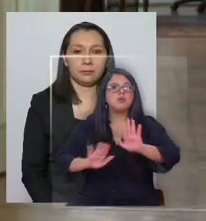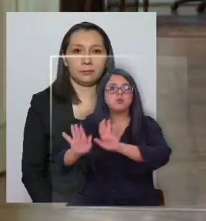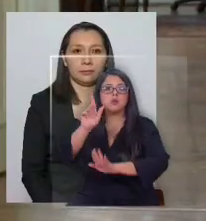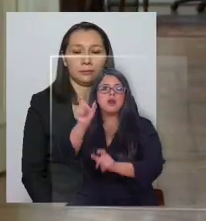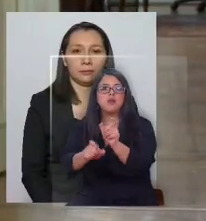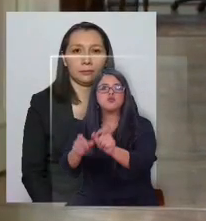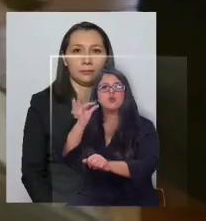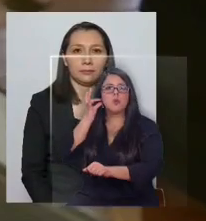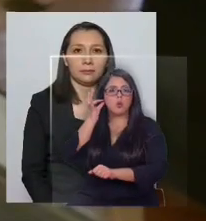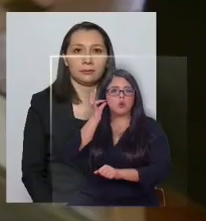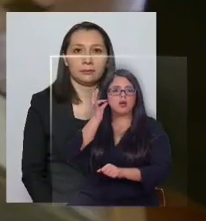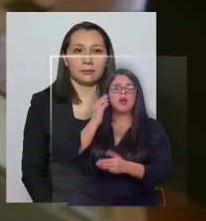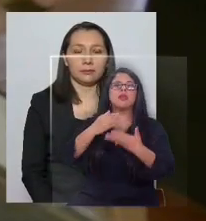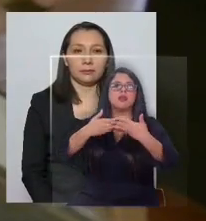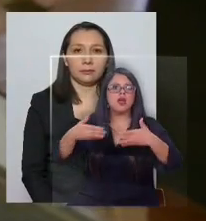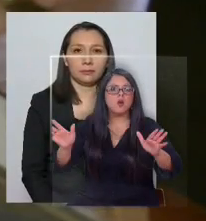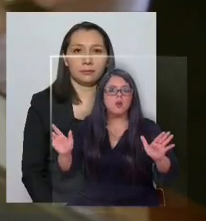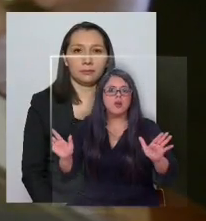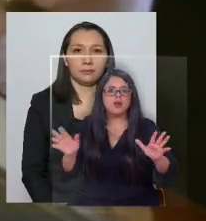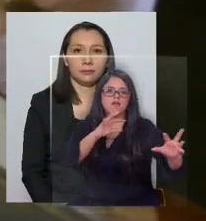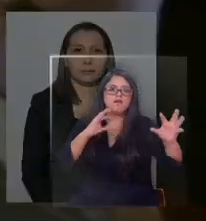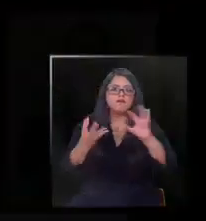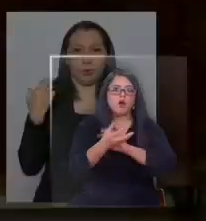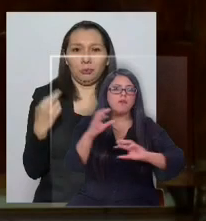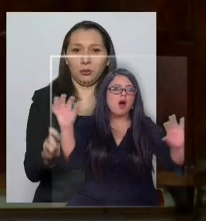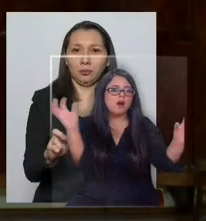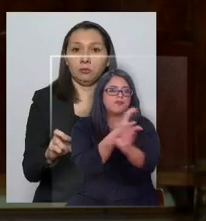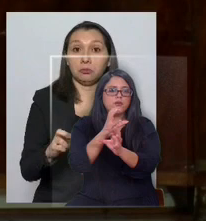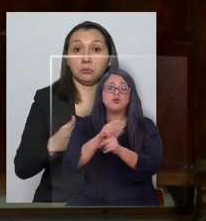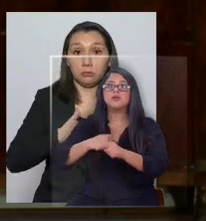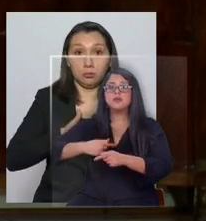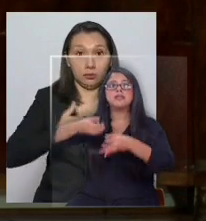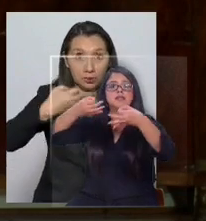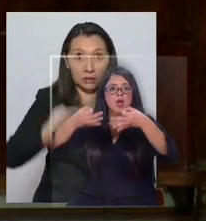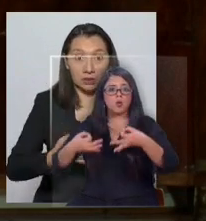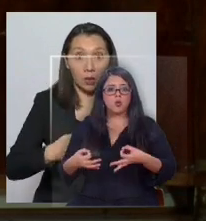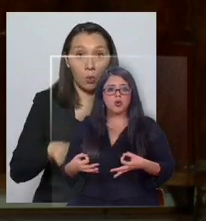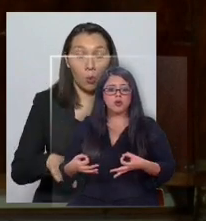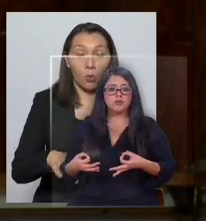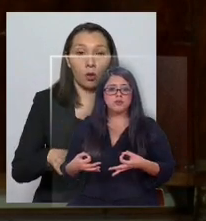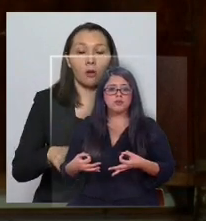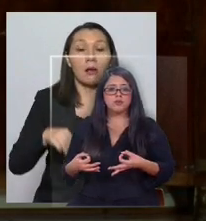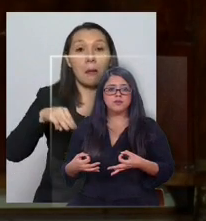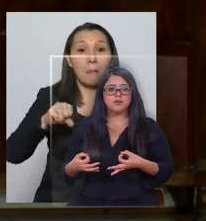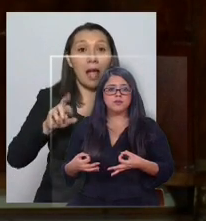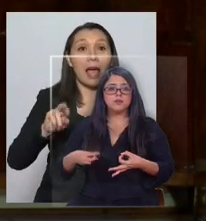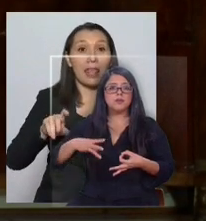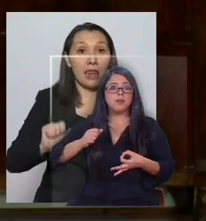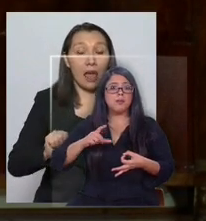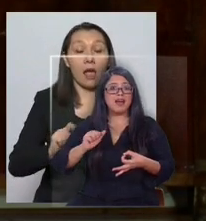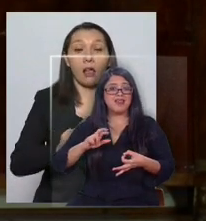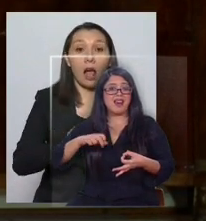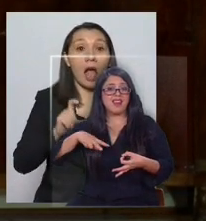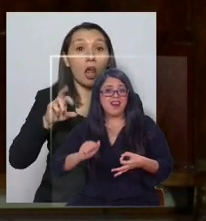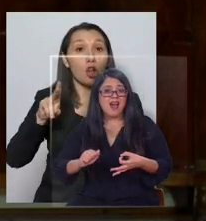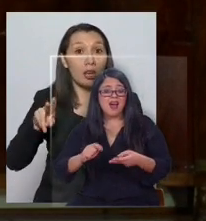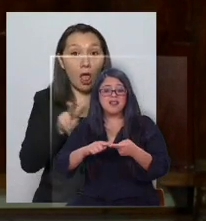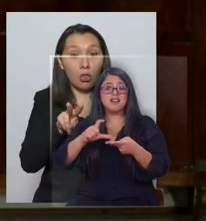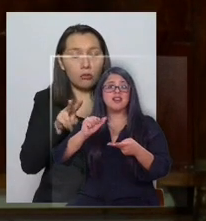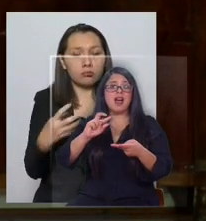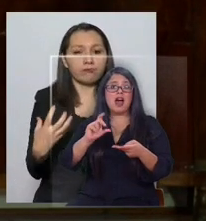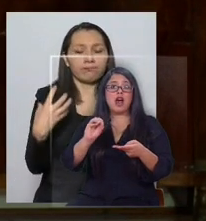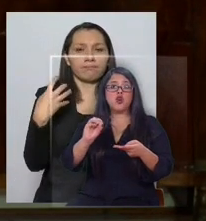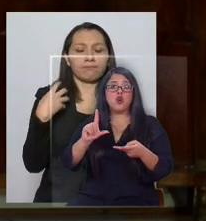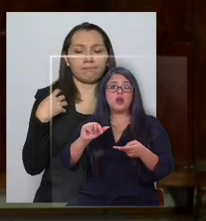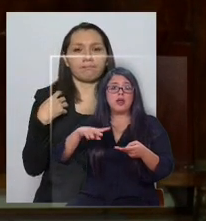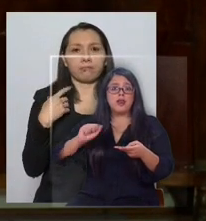las mujeres de cualquier tipo de violencia. Y estoy seguro que Macarena y Carolina van a cumplir y van a estar a